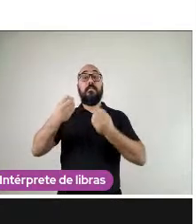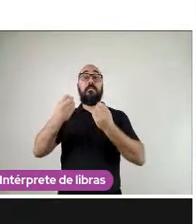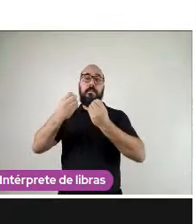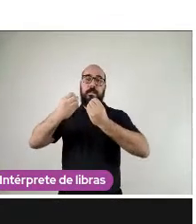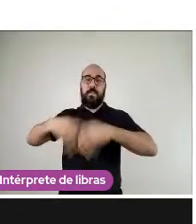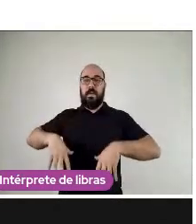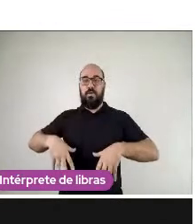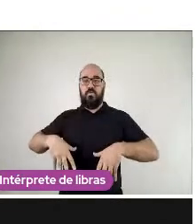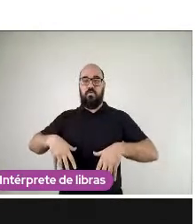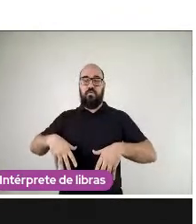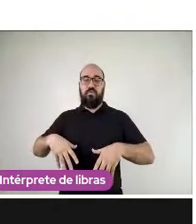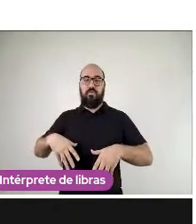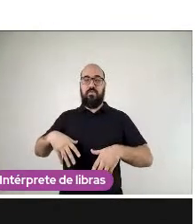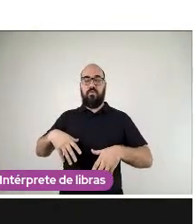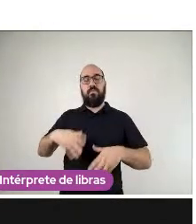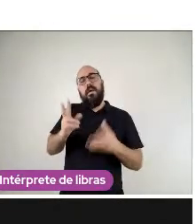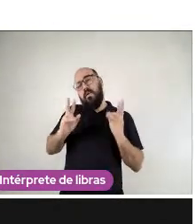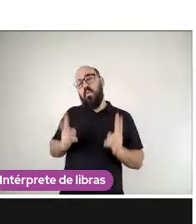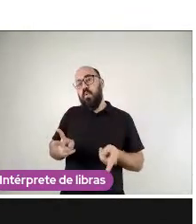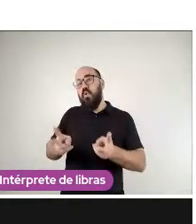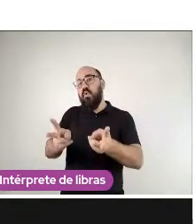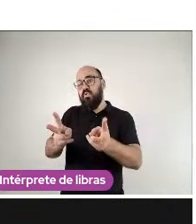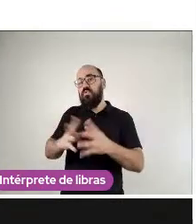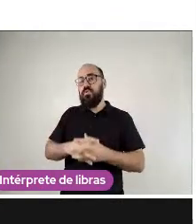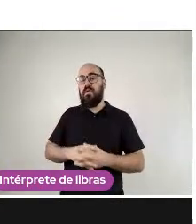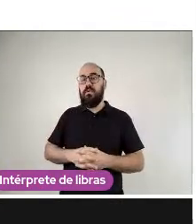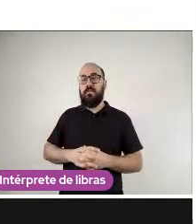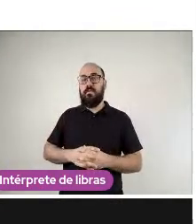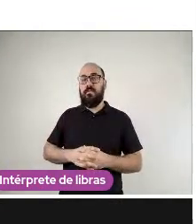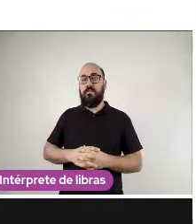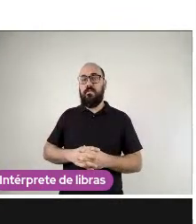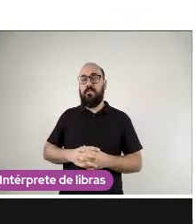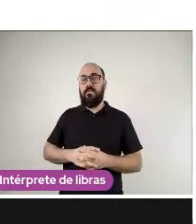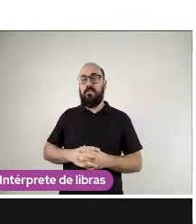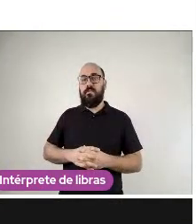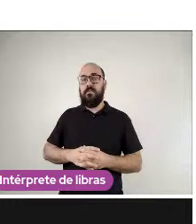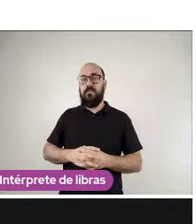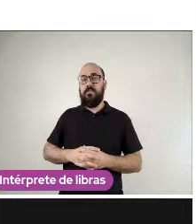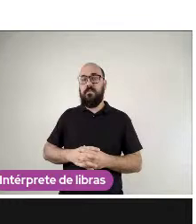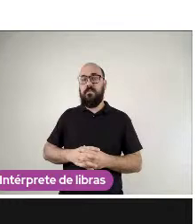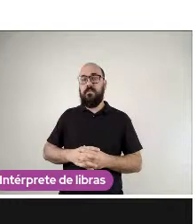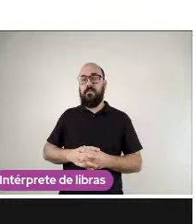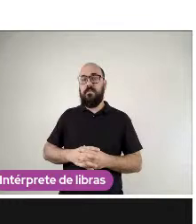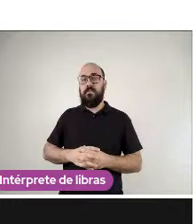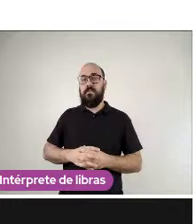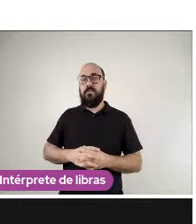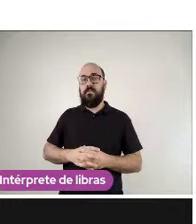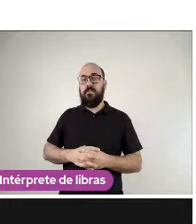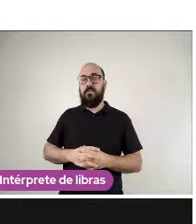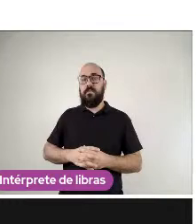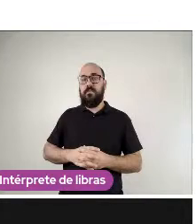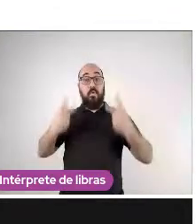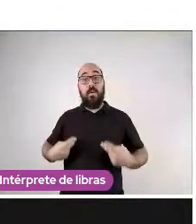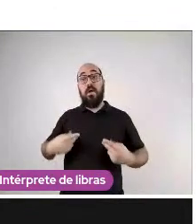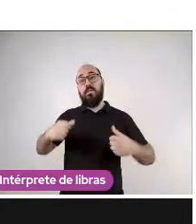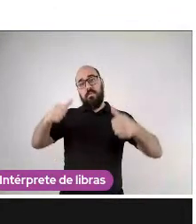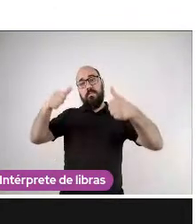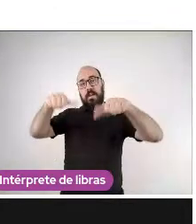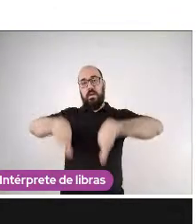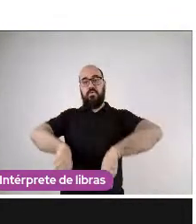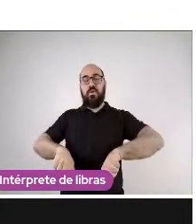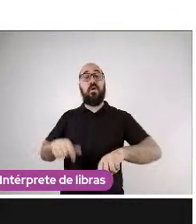Entonces es importante que esto lo tengamos claro a la hora de cómo vemos y cómo nos relacionamos